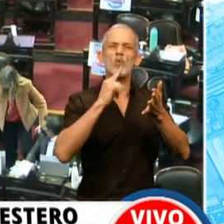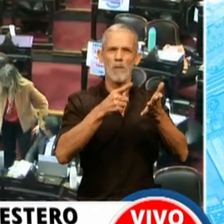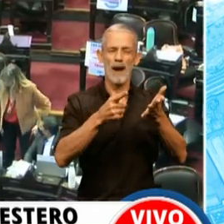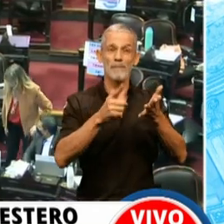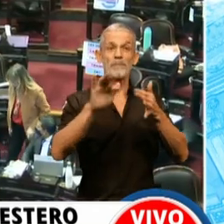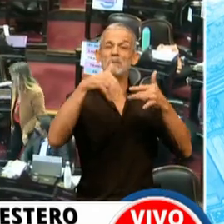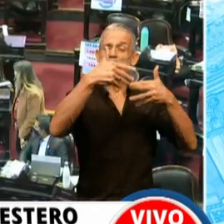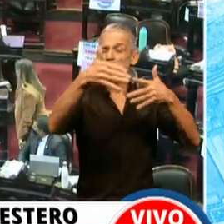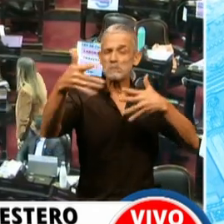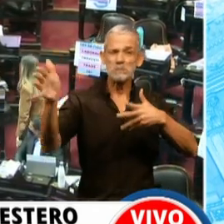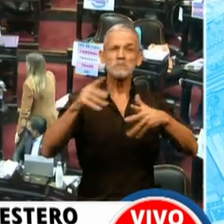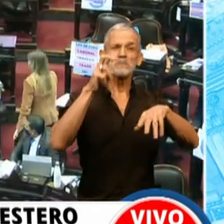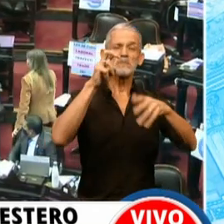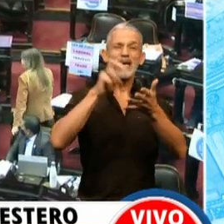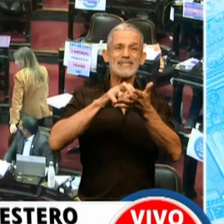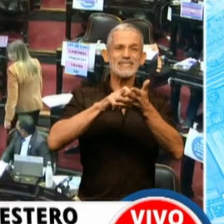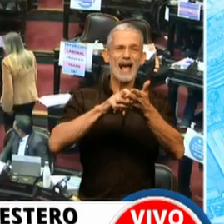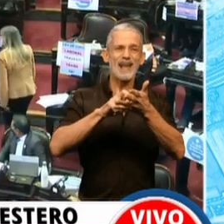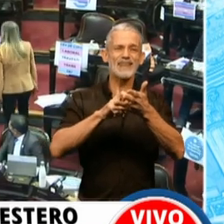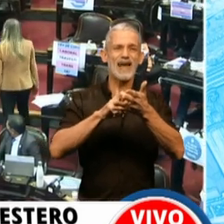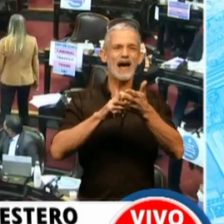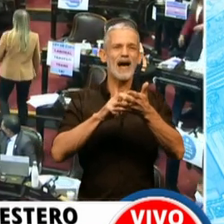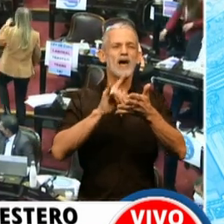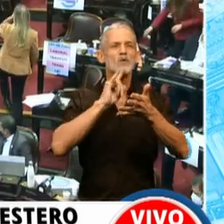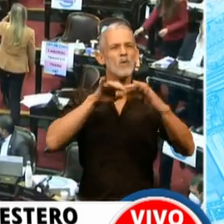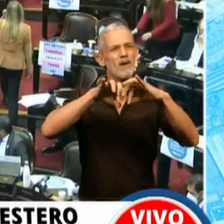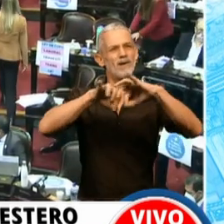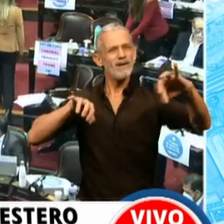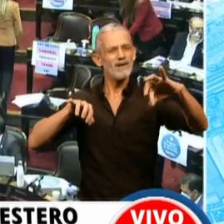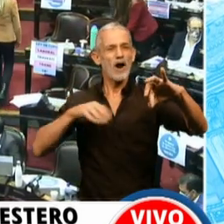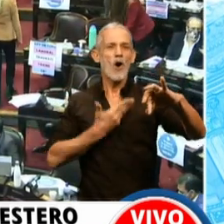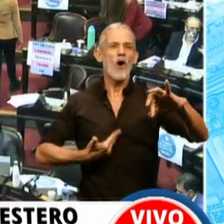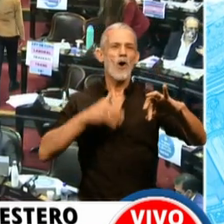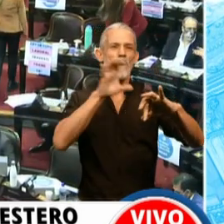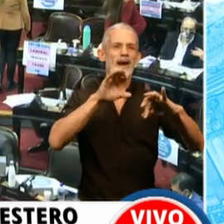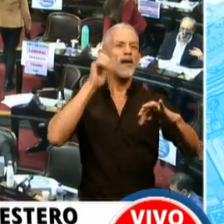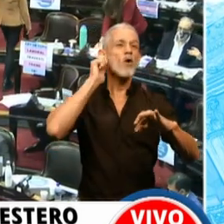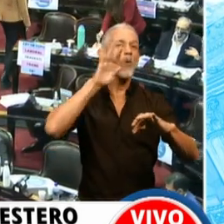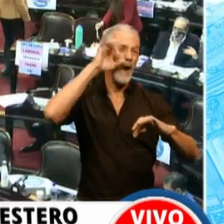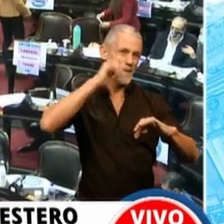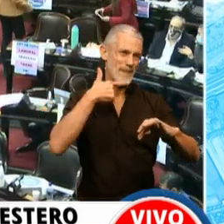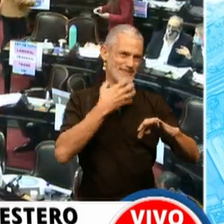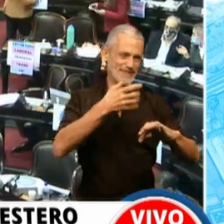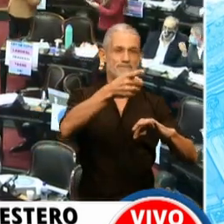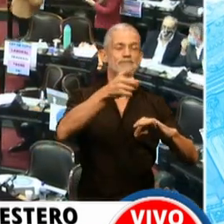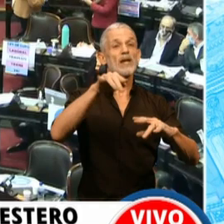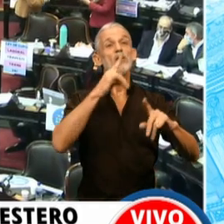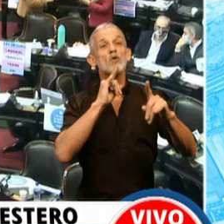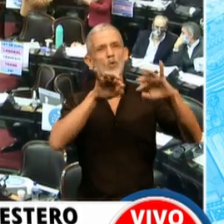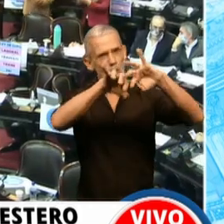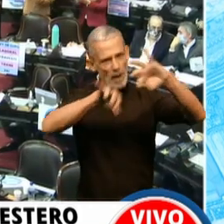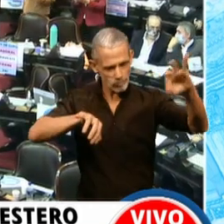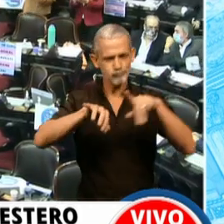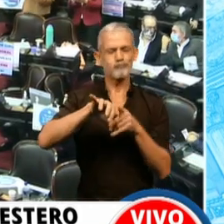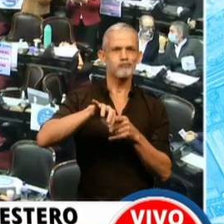salta se divide y que da por ganador way mes y tucumán se